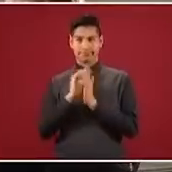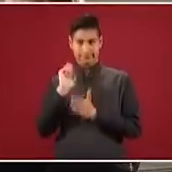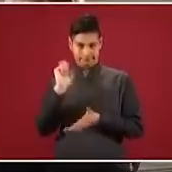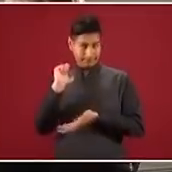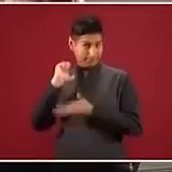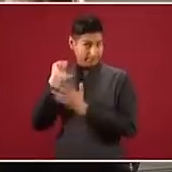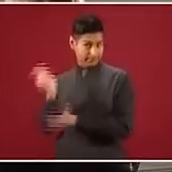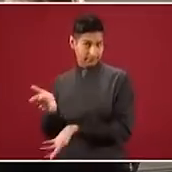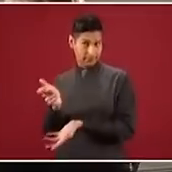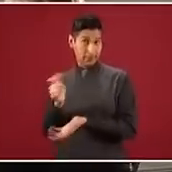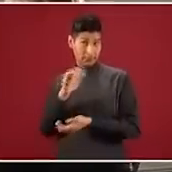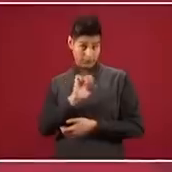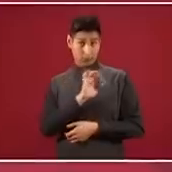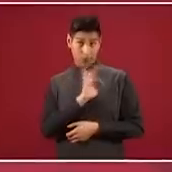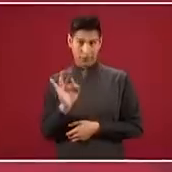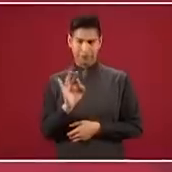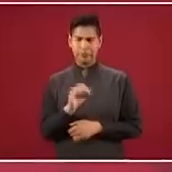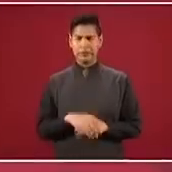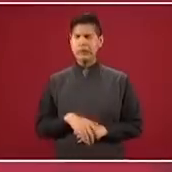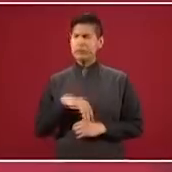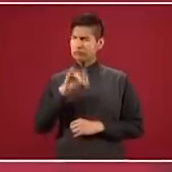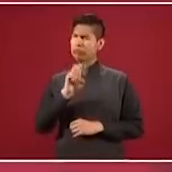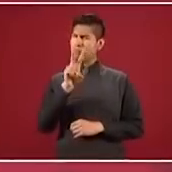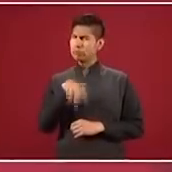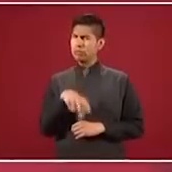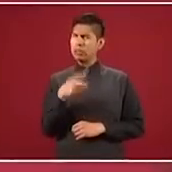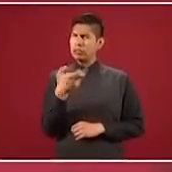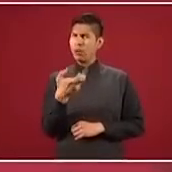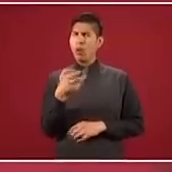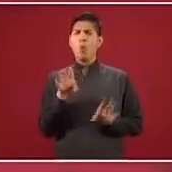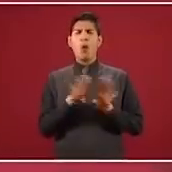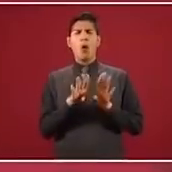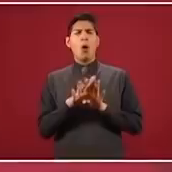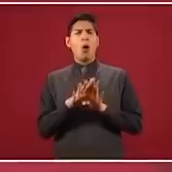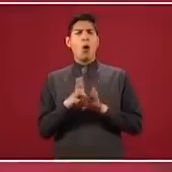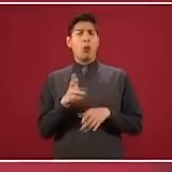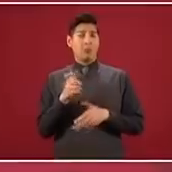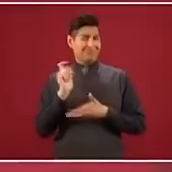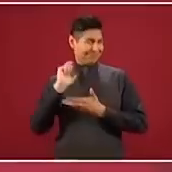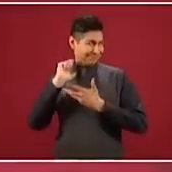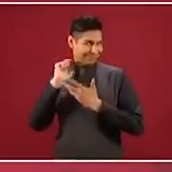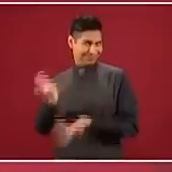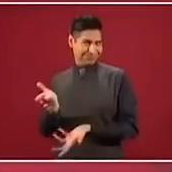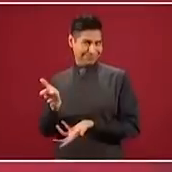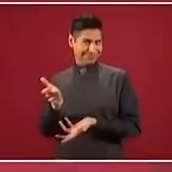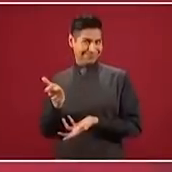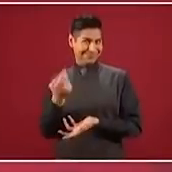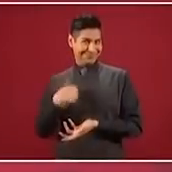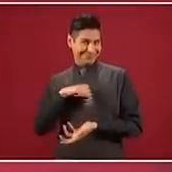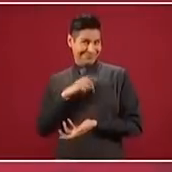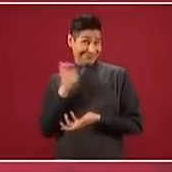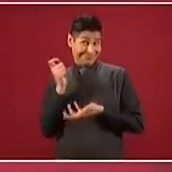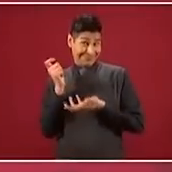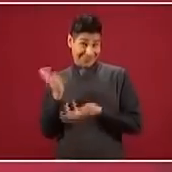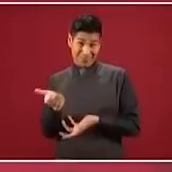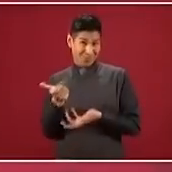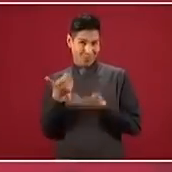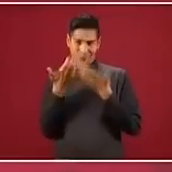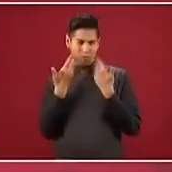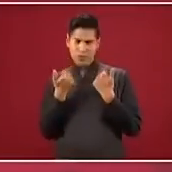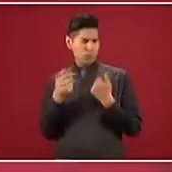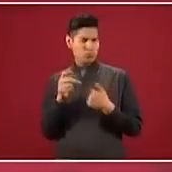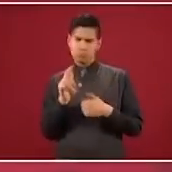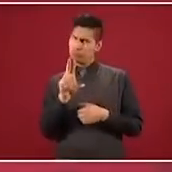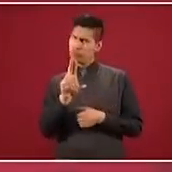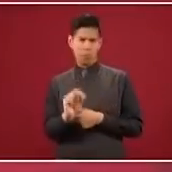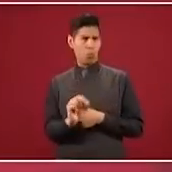haber ningún problema. No es un asunto económico, O sea, los recursos son de todos los